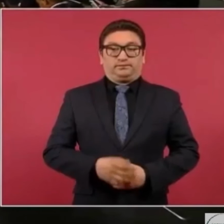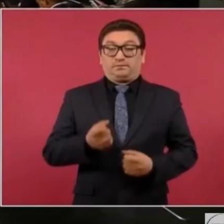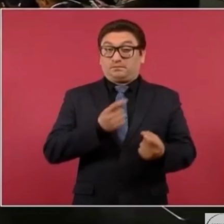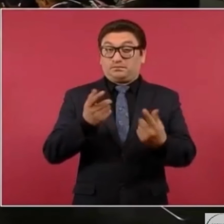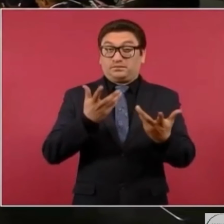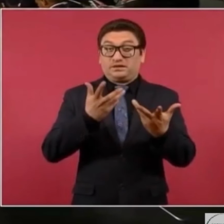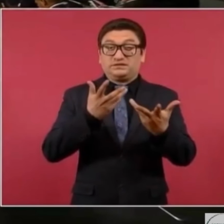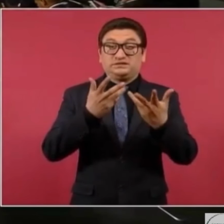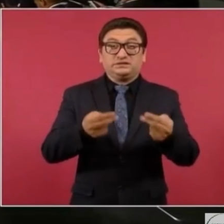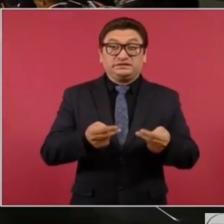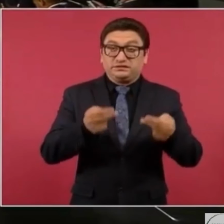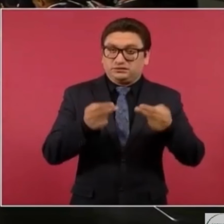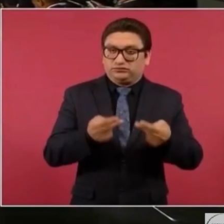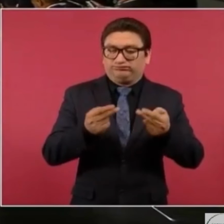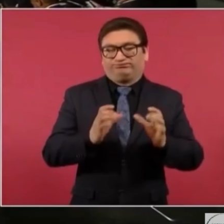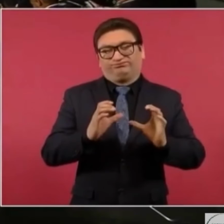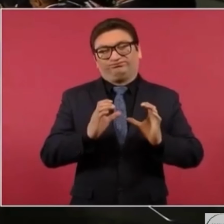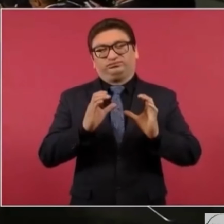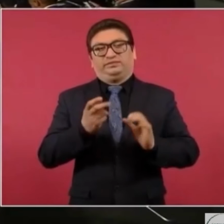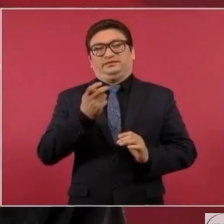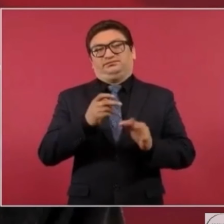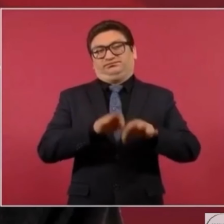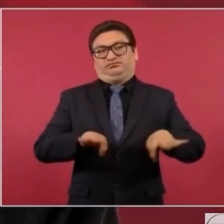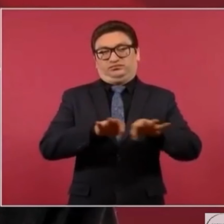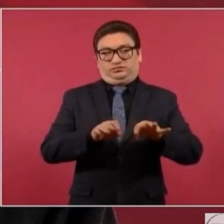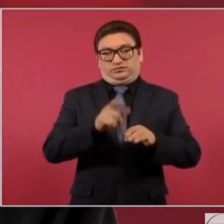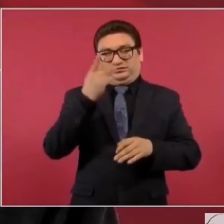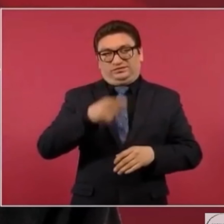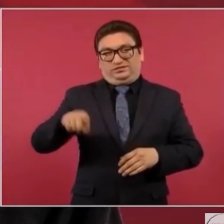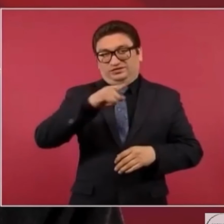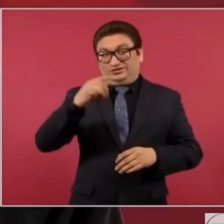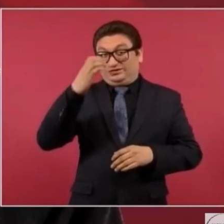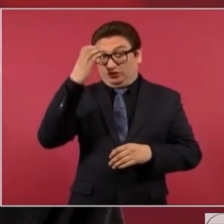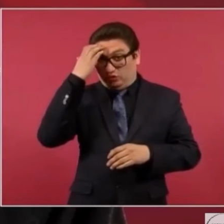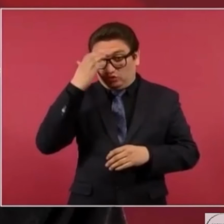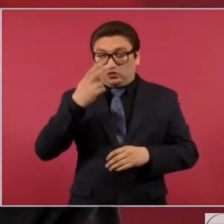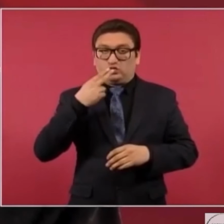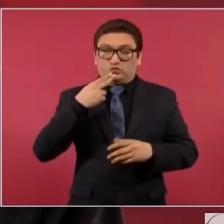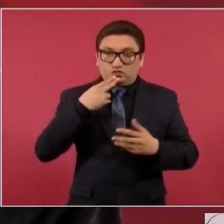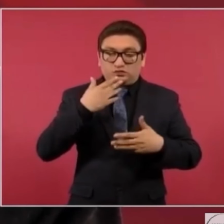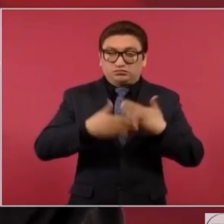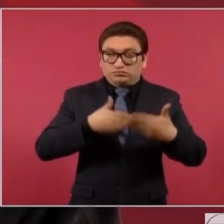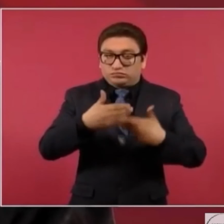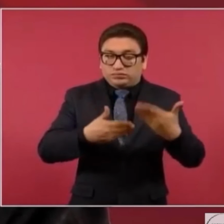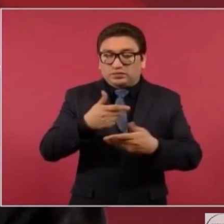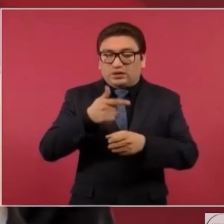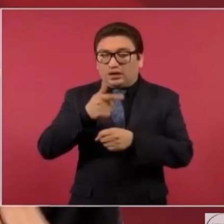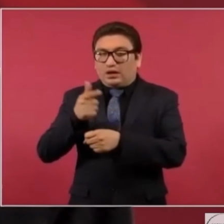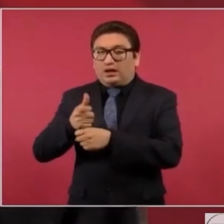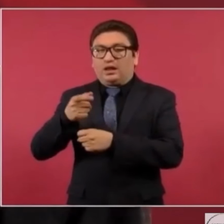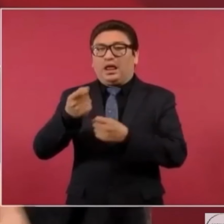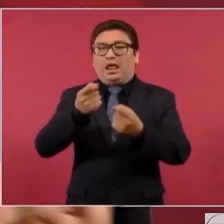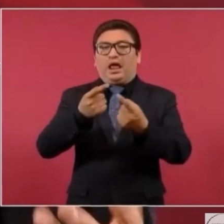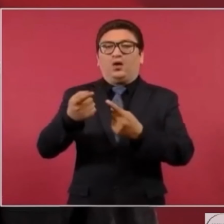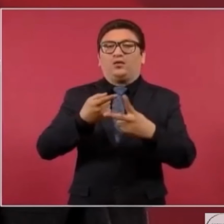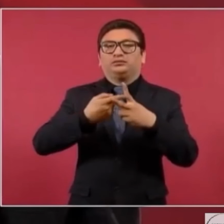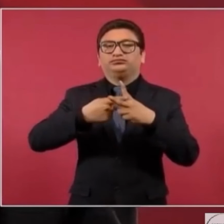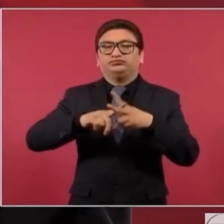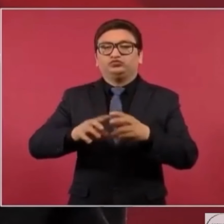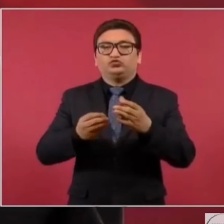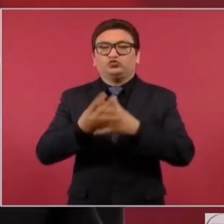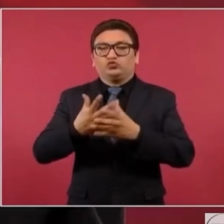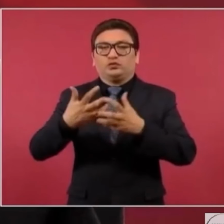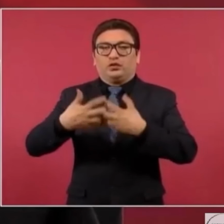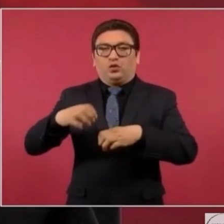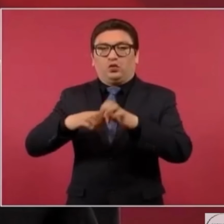ello. Entonces, conforme se utiliza el conocimiento en la práctica, surgen compañías pequeñas, medianas